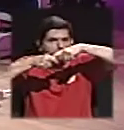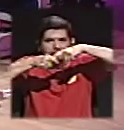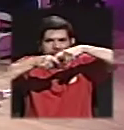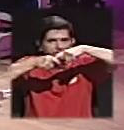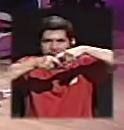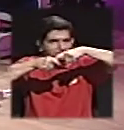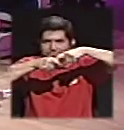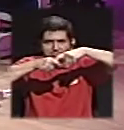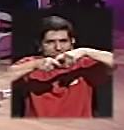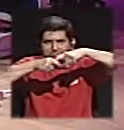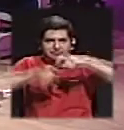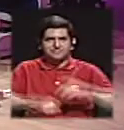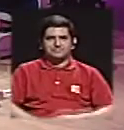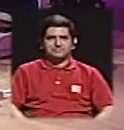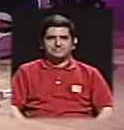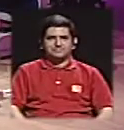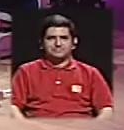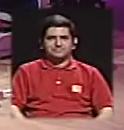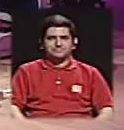perdón,